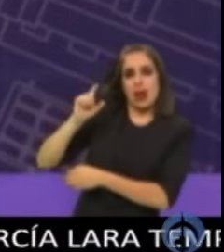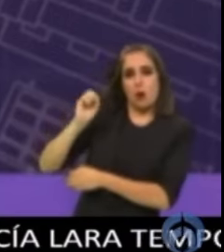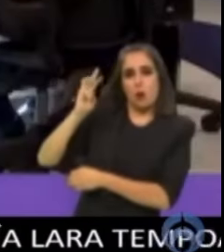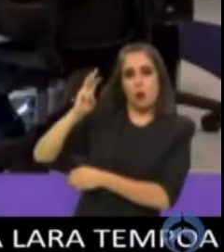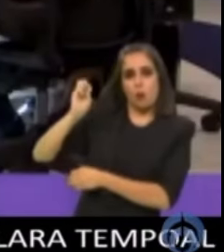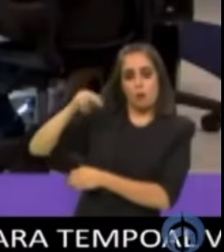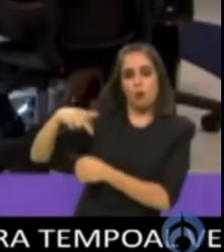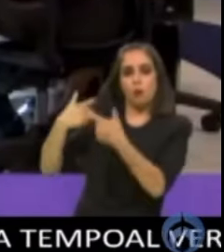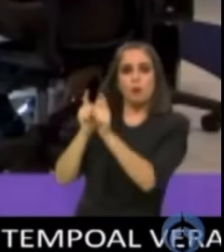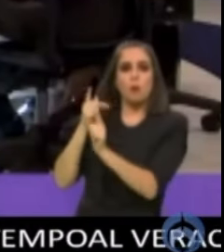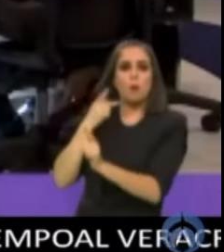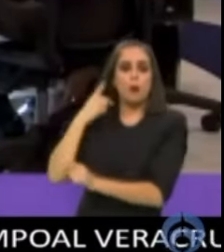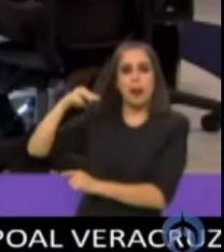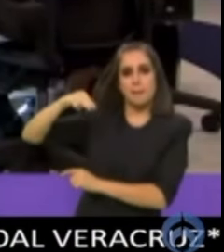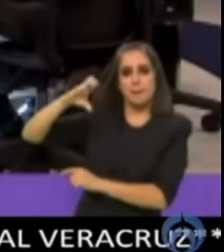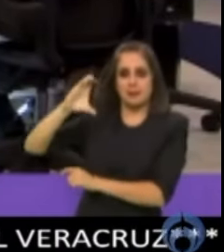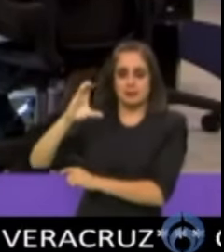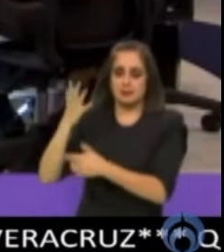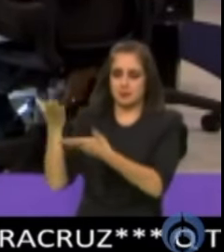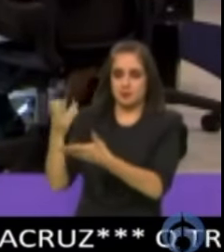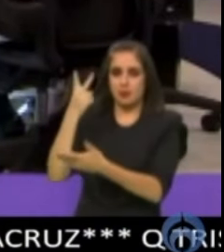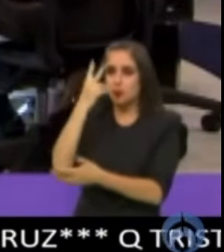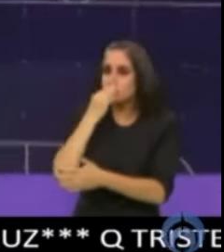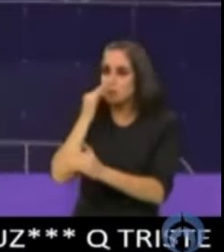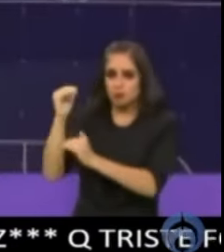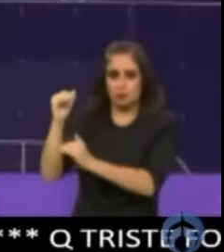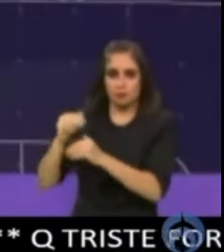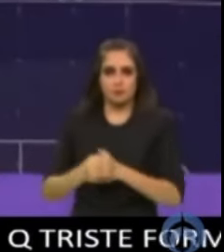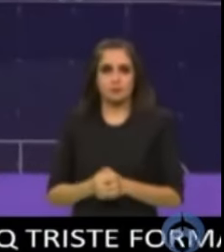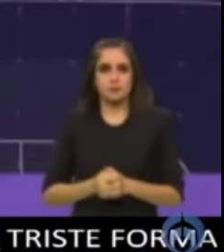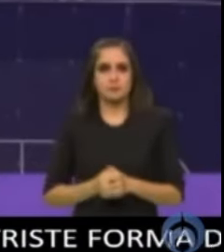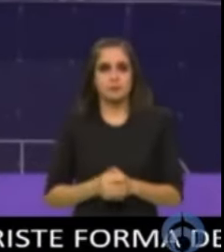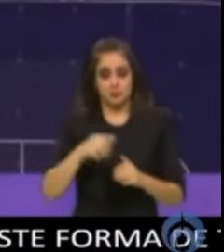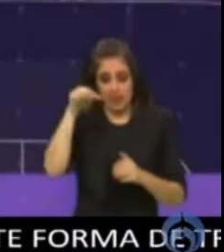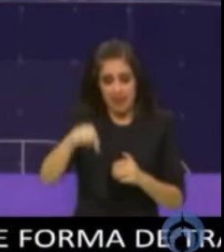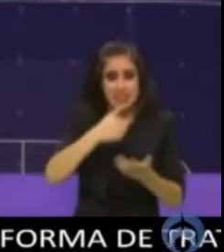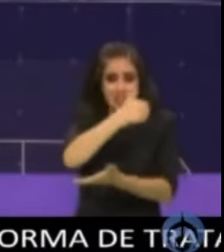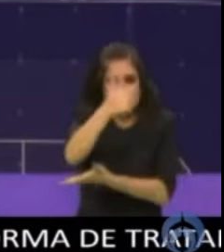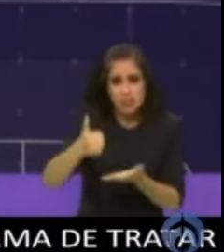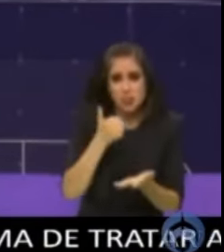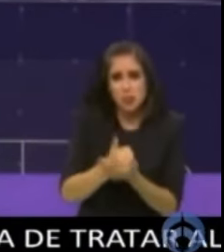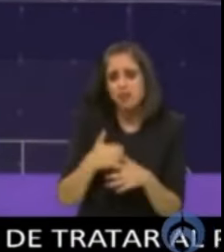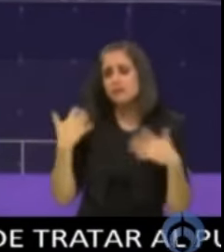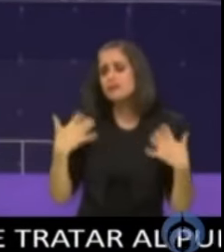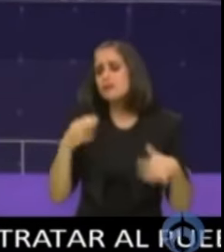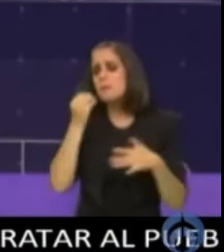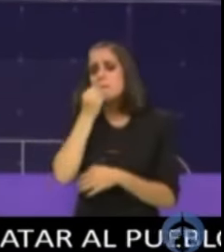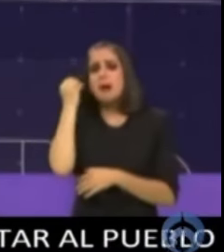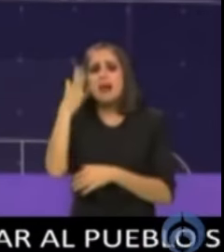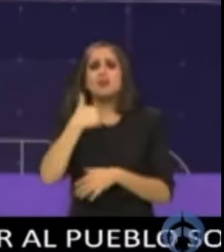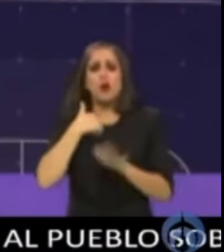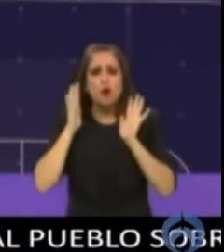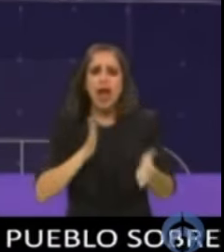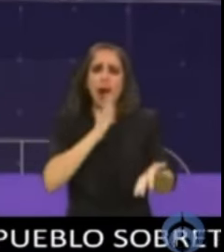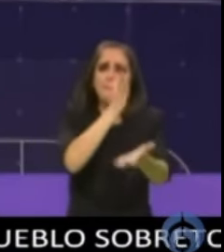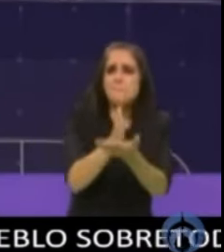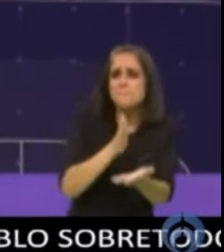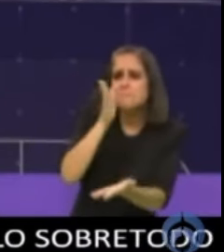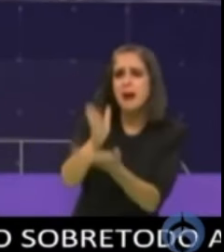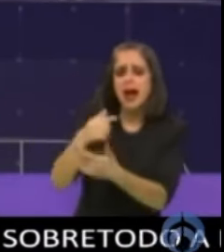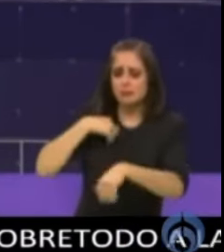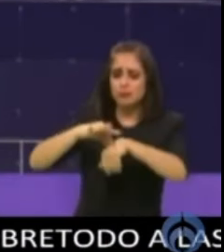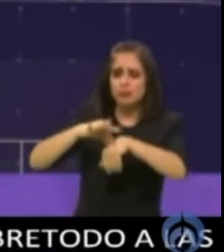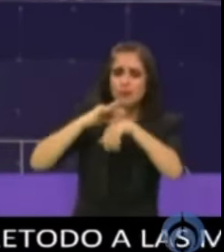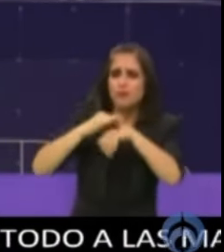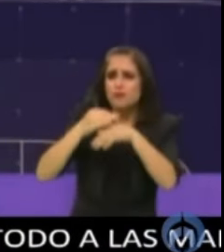a cabo el debate entre los aspirantes a gobernar la capital del país, tres propuestas que se reducen